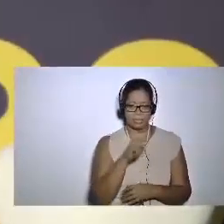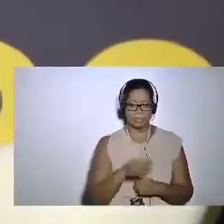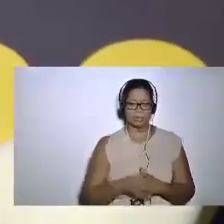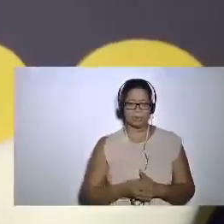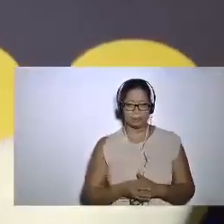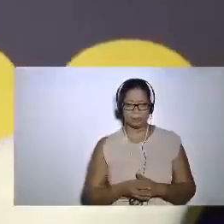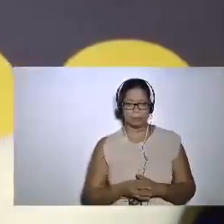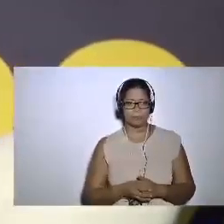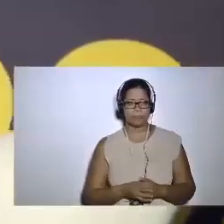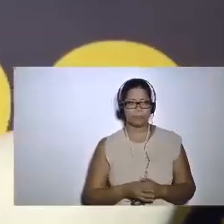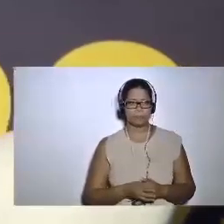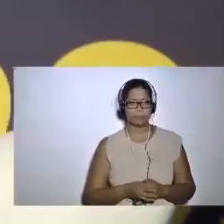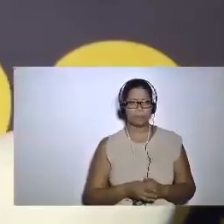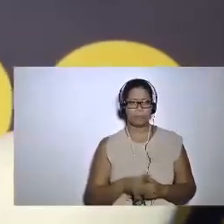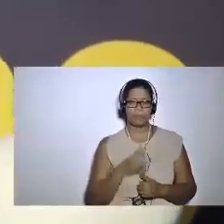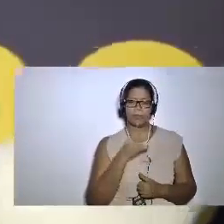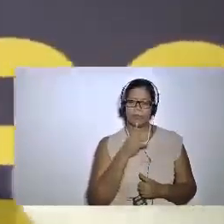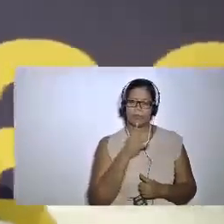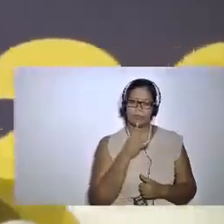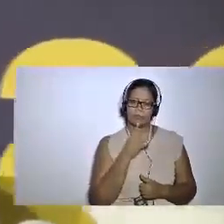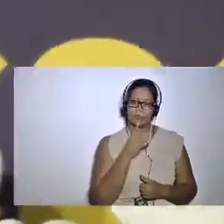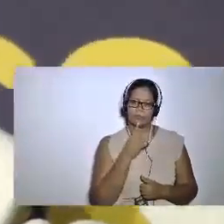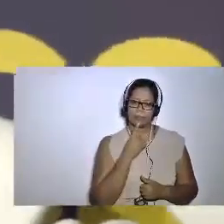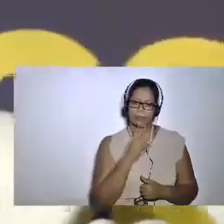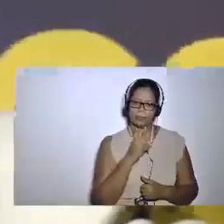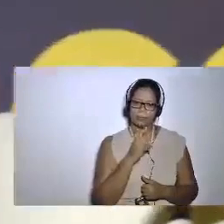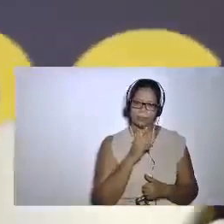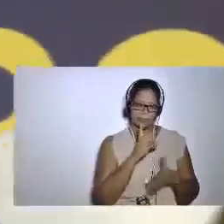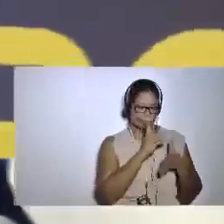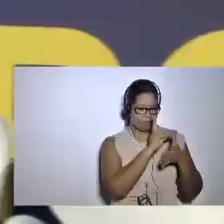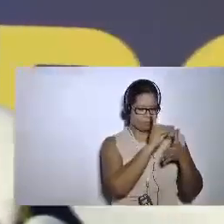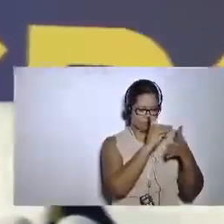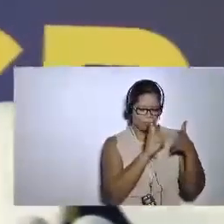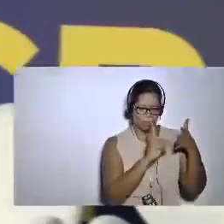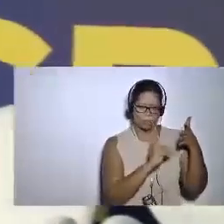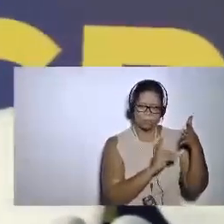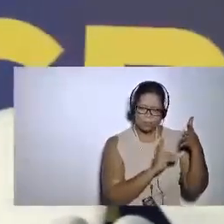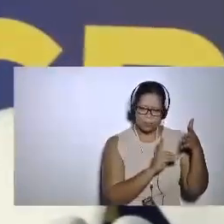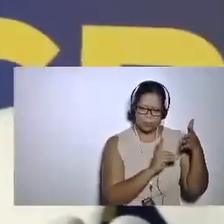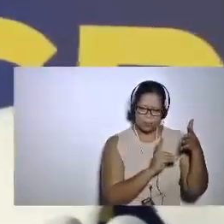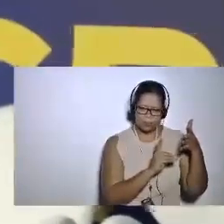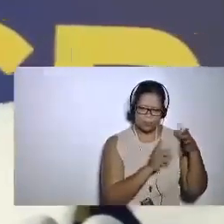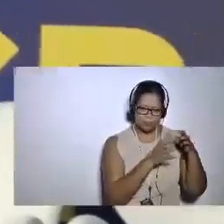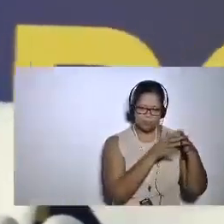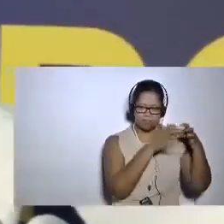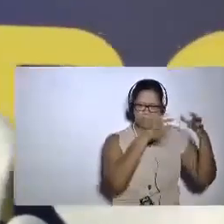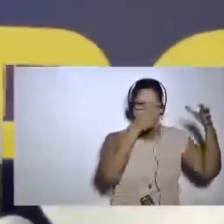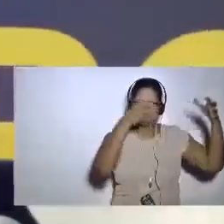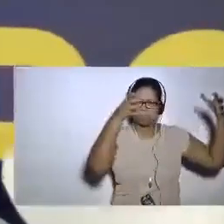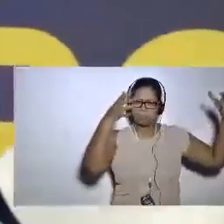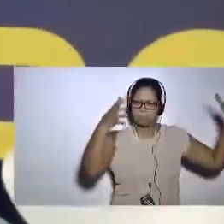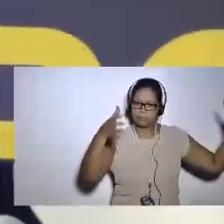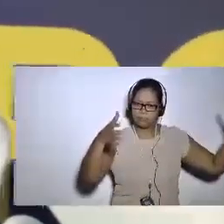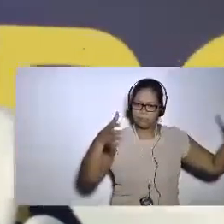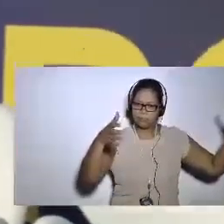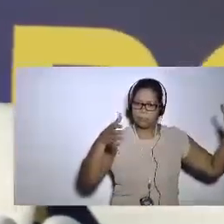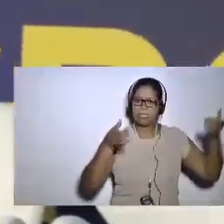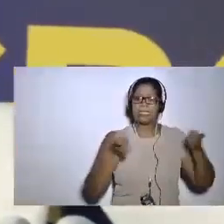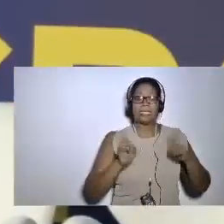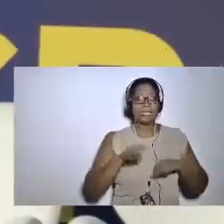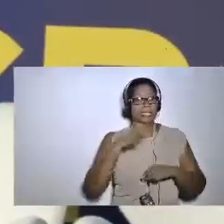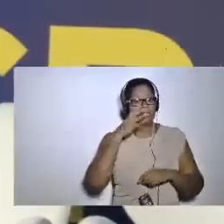en su charla, y es la pregunta de cómo nosotros manejar esos big data, esos grandes datos para